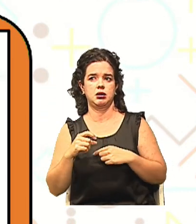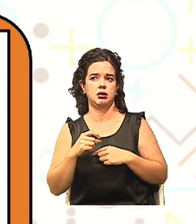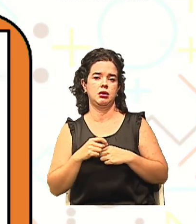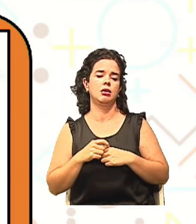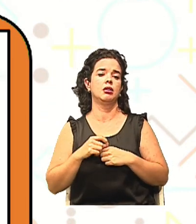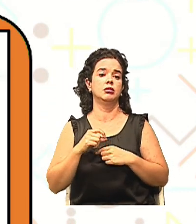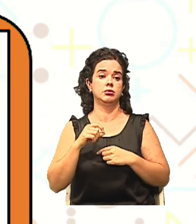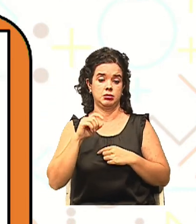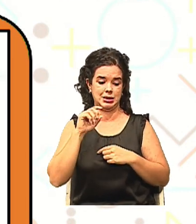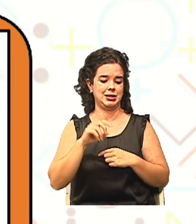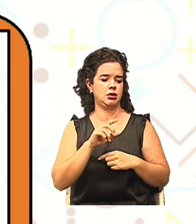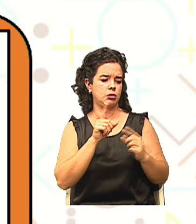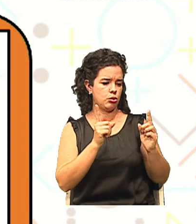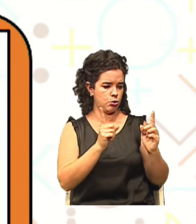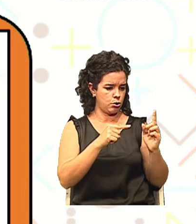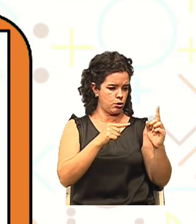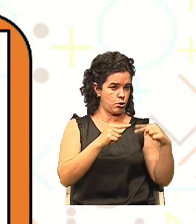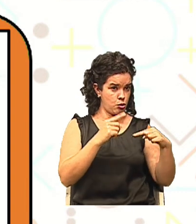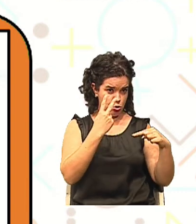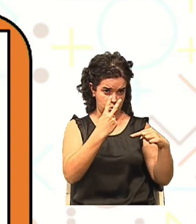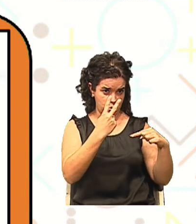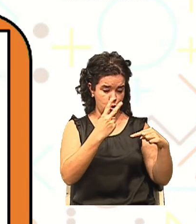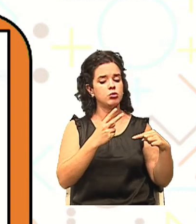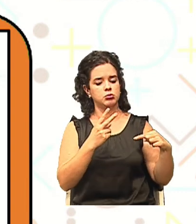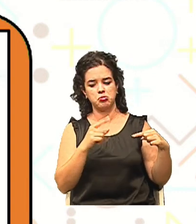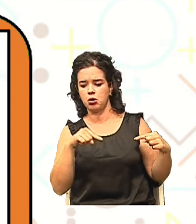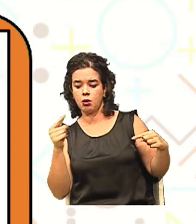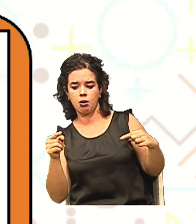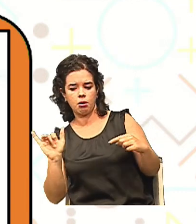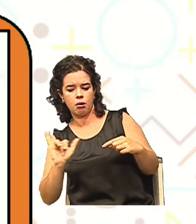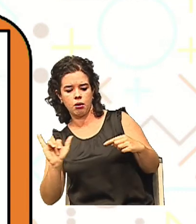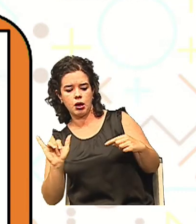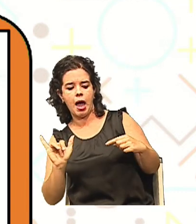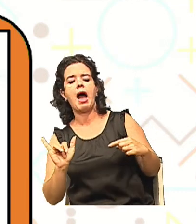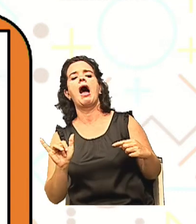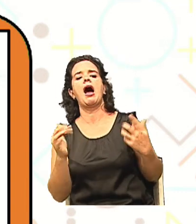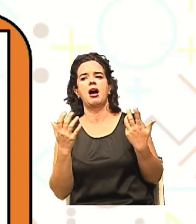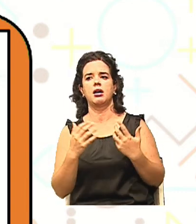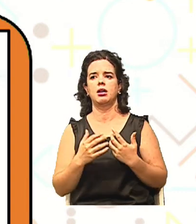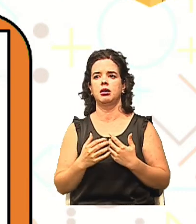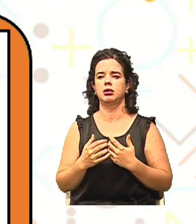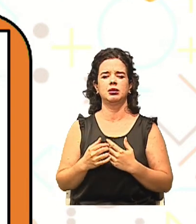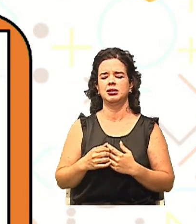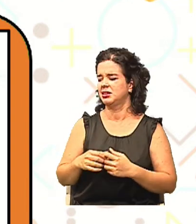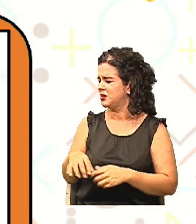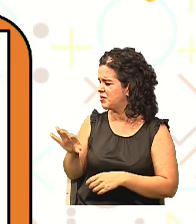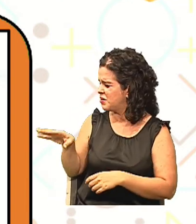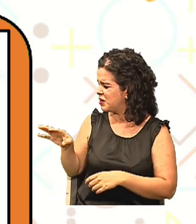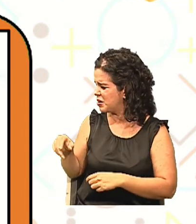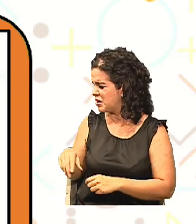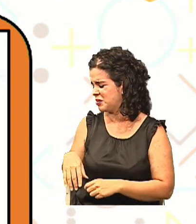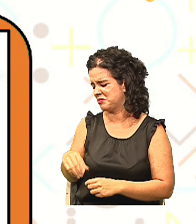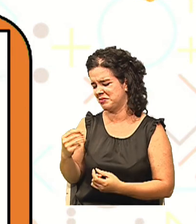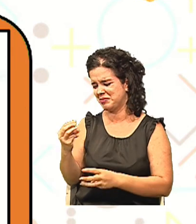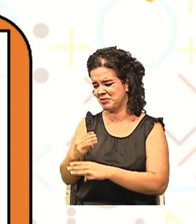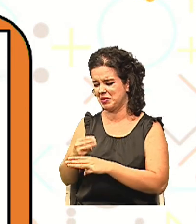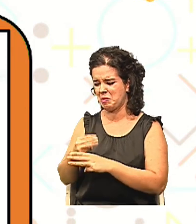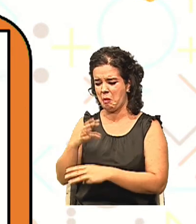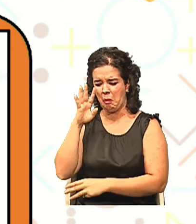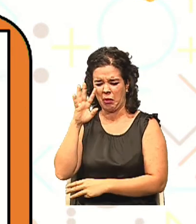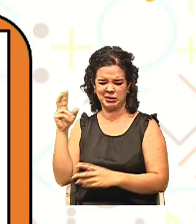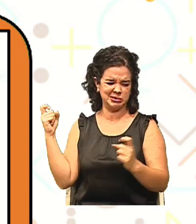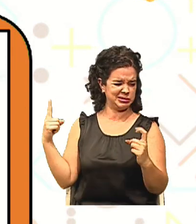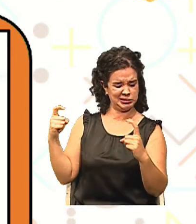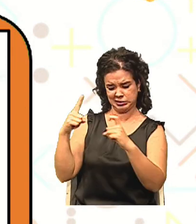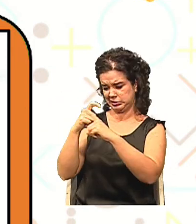Ah, ok. Profe, y es que yo siento a veces que la matemática se escribe en chino. Entonces, yo